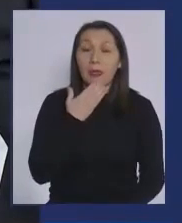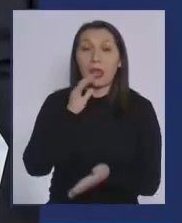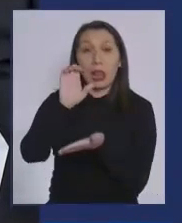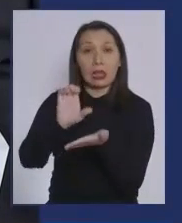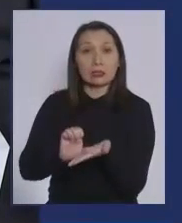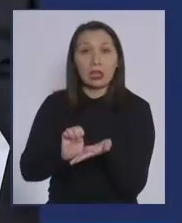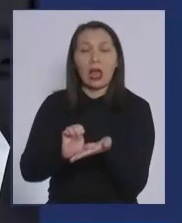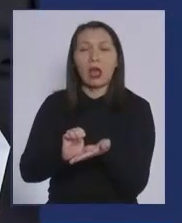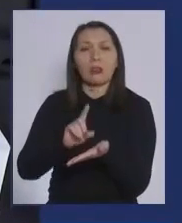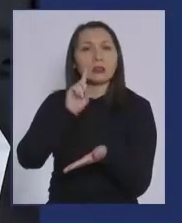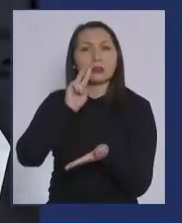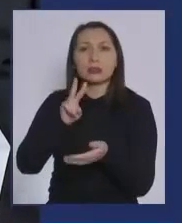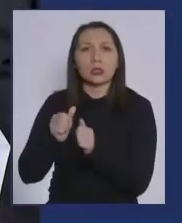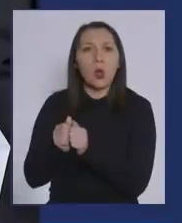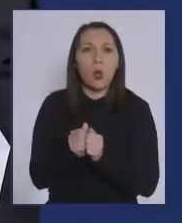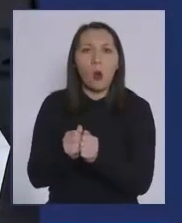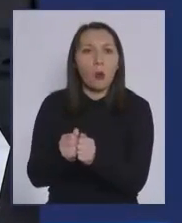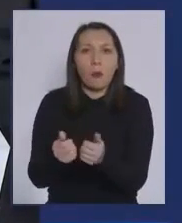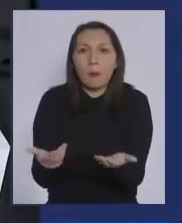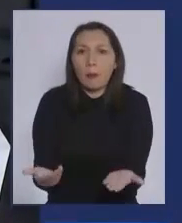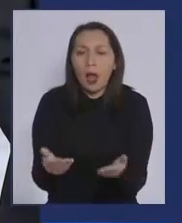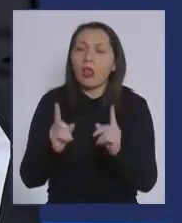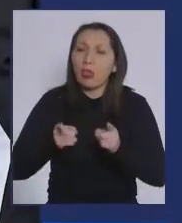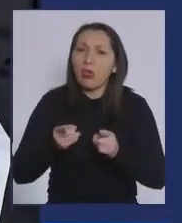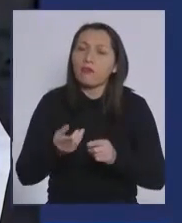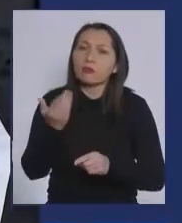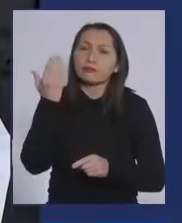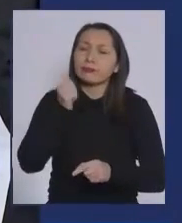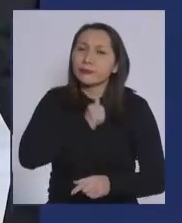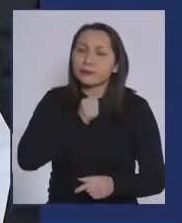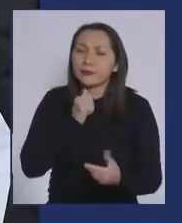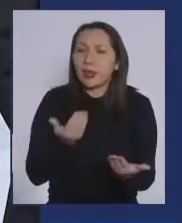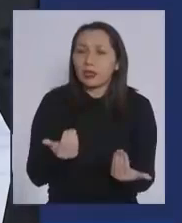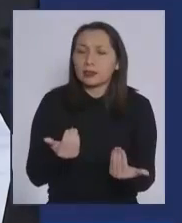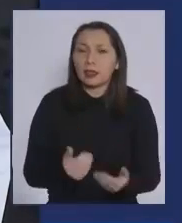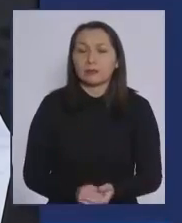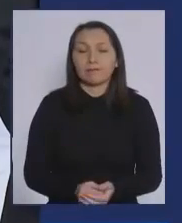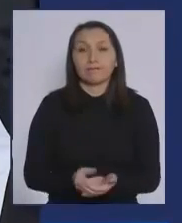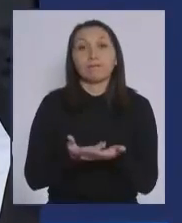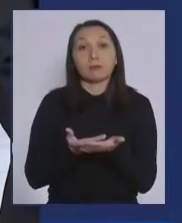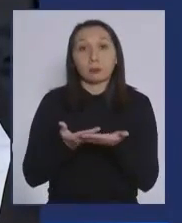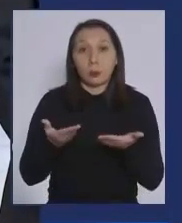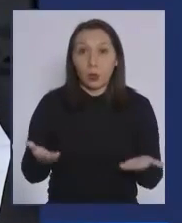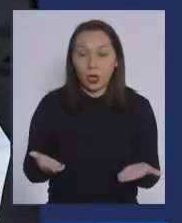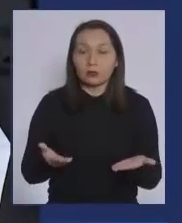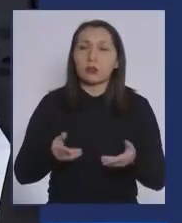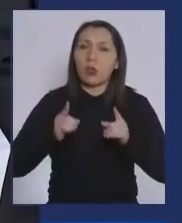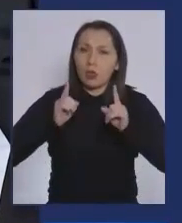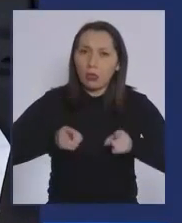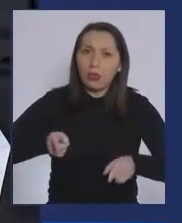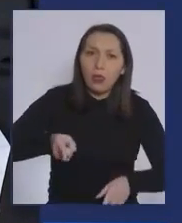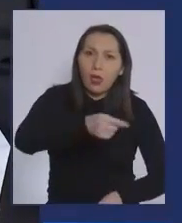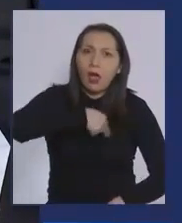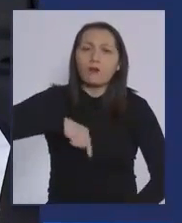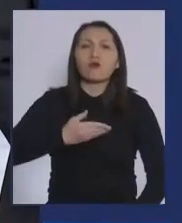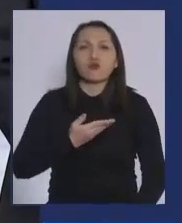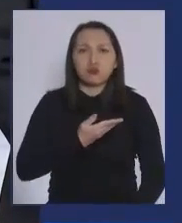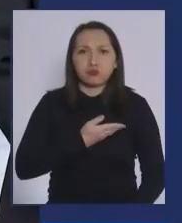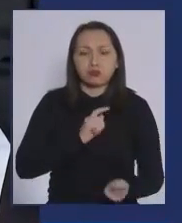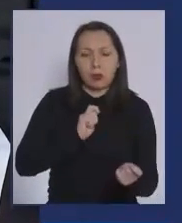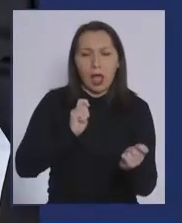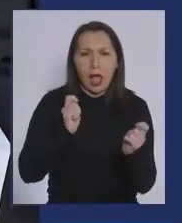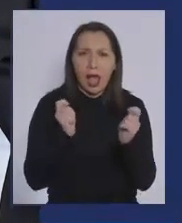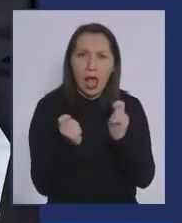no los ha acompañado como debiera por eso debemos y tenemos que cambiar